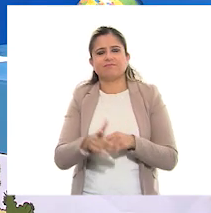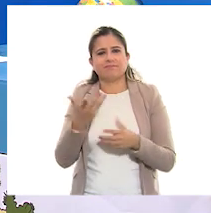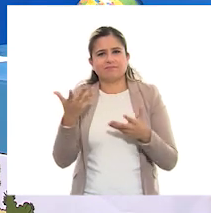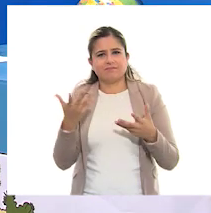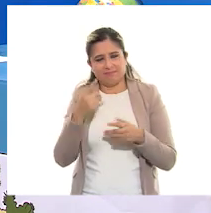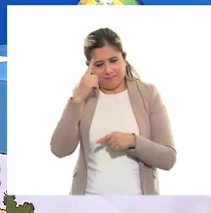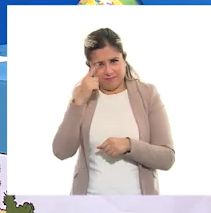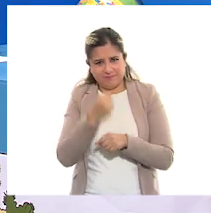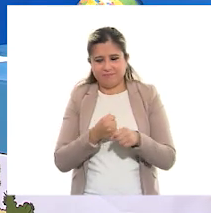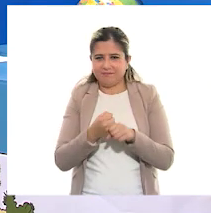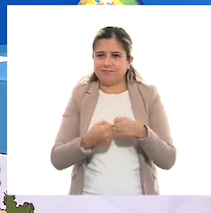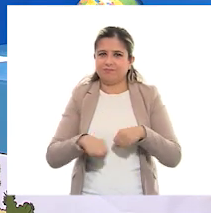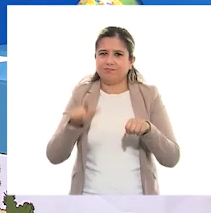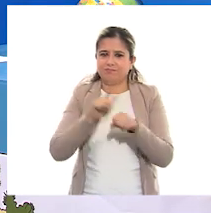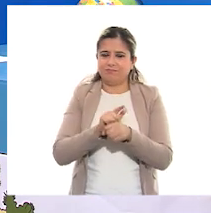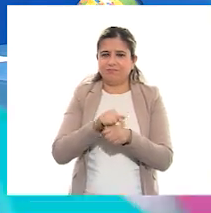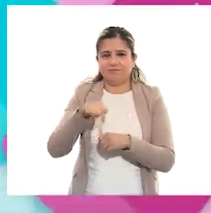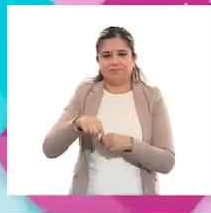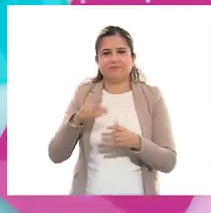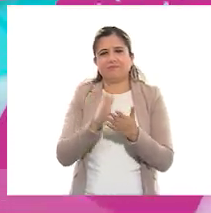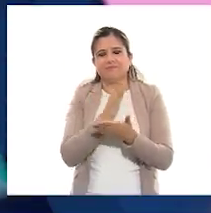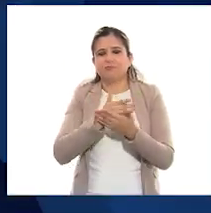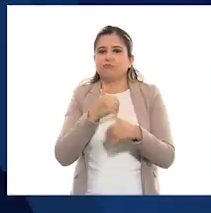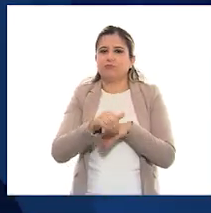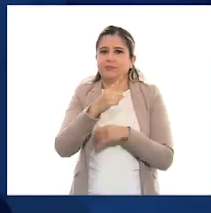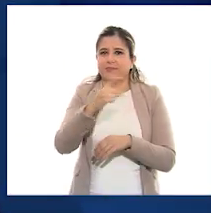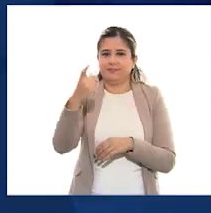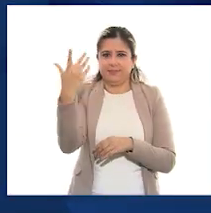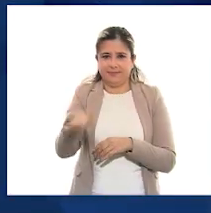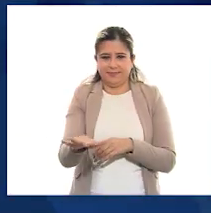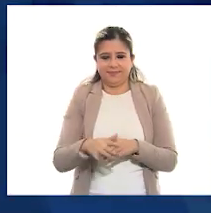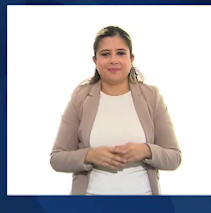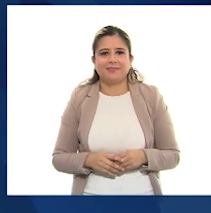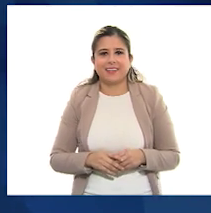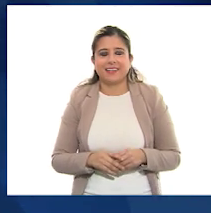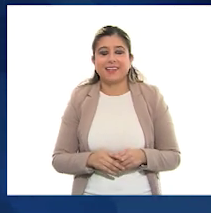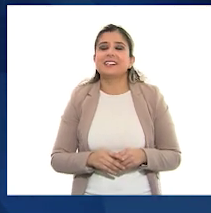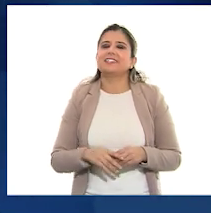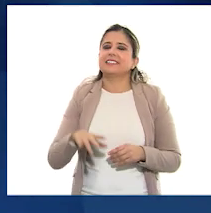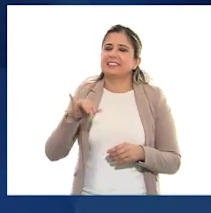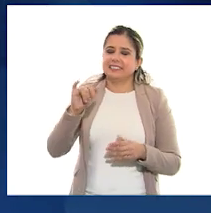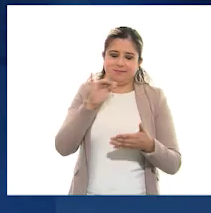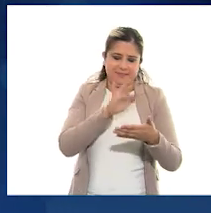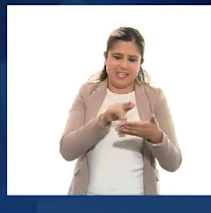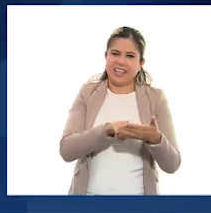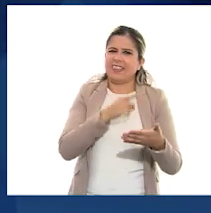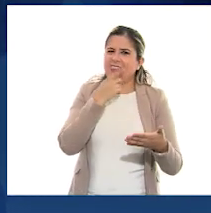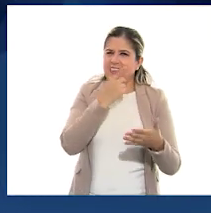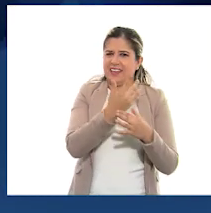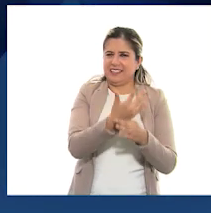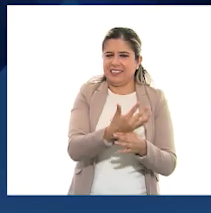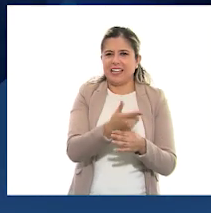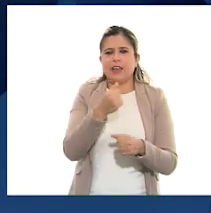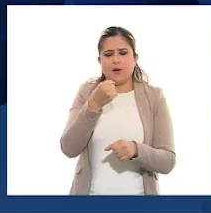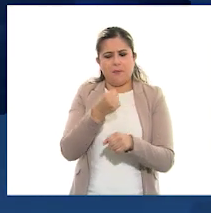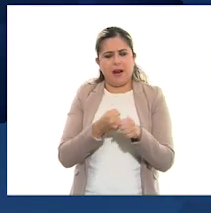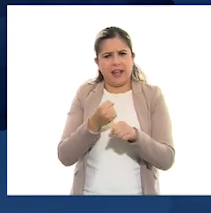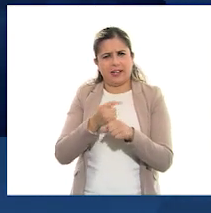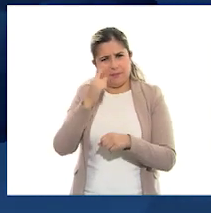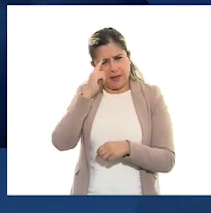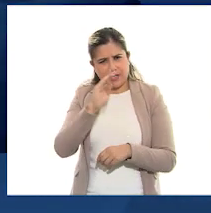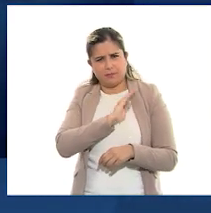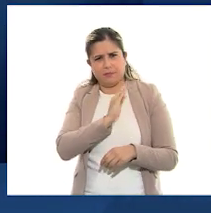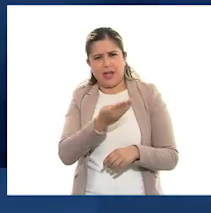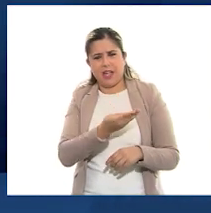social de nuestro libro, que está en la página 110? Por supuesto, Gaby. Dice así, práctica social del lenguaje